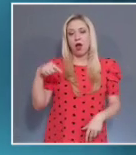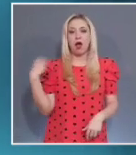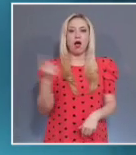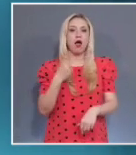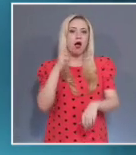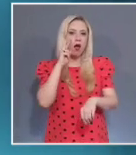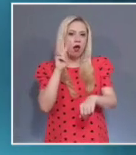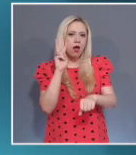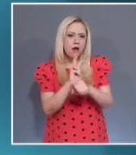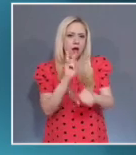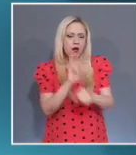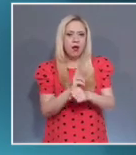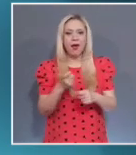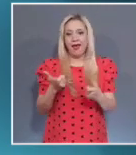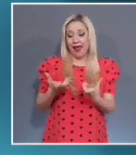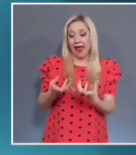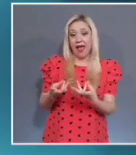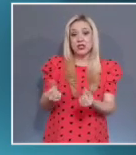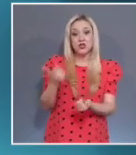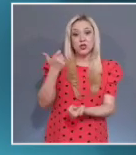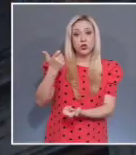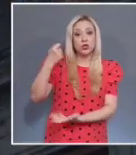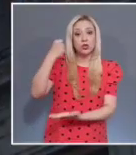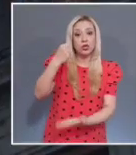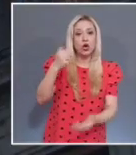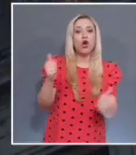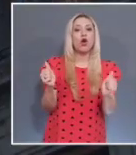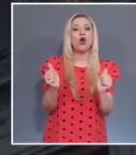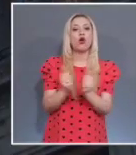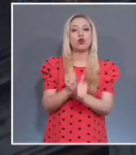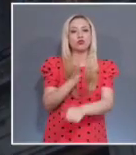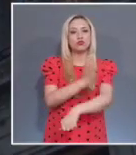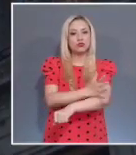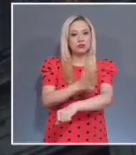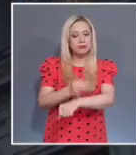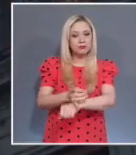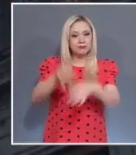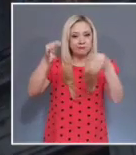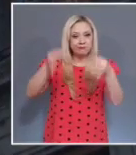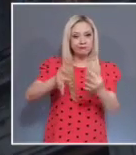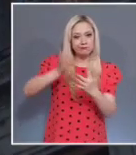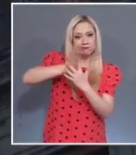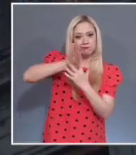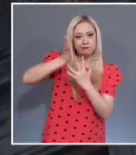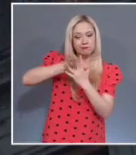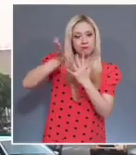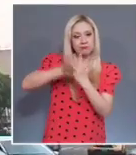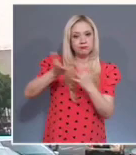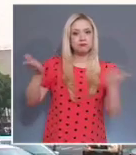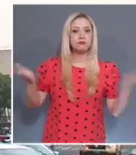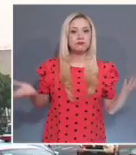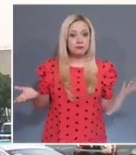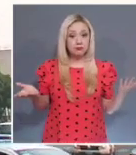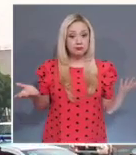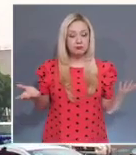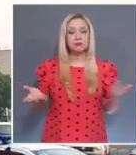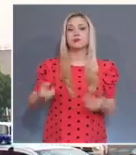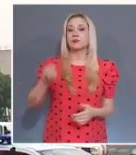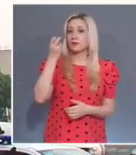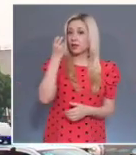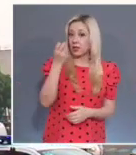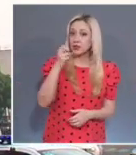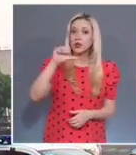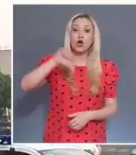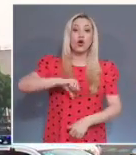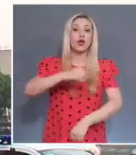que el gasto público se lleve a cabo de manera eficaz y eficiente. Por cierto, esta misma tarde,